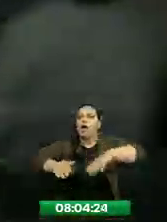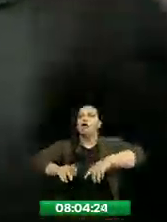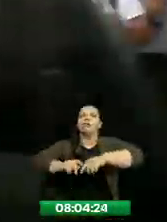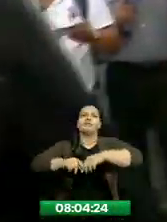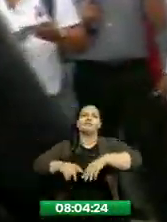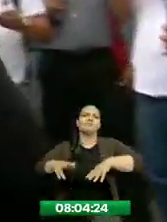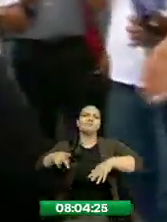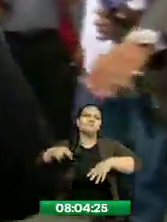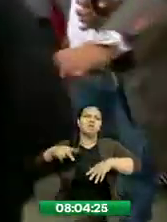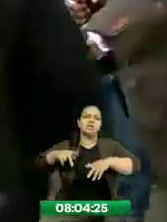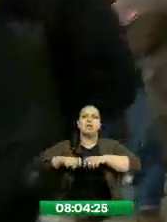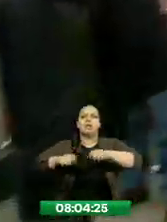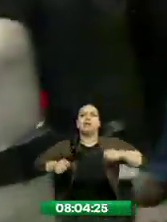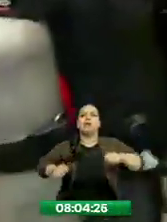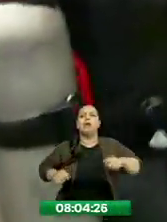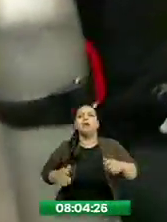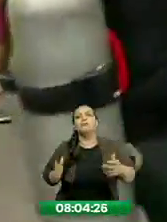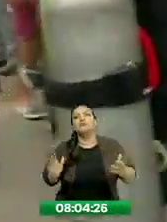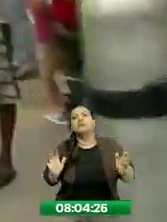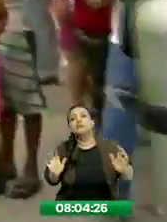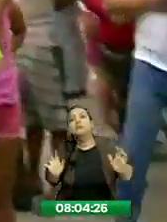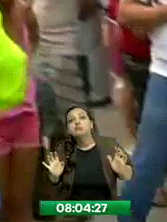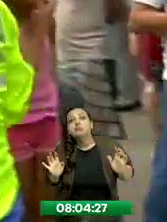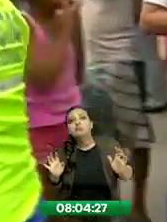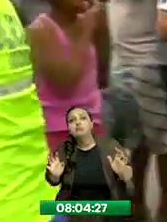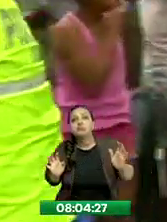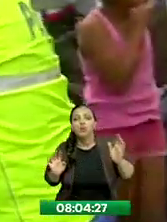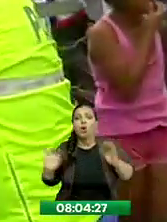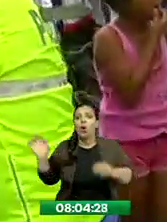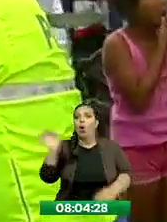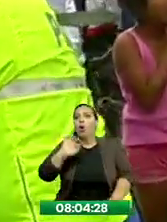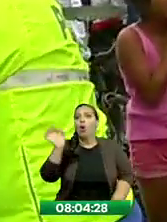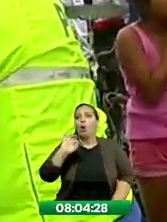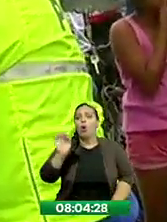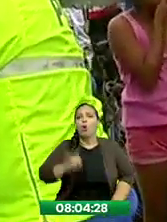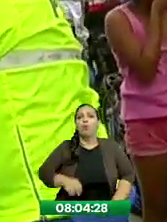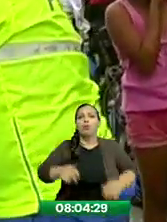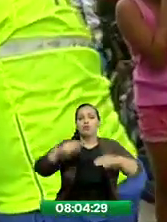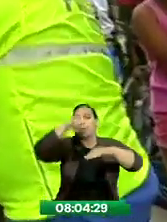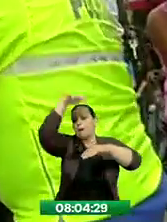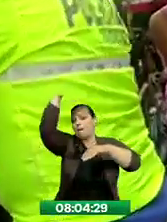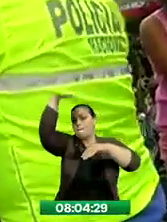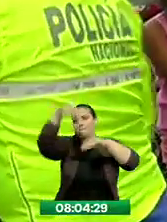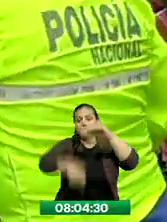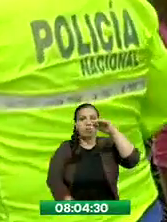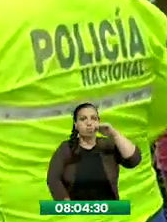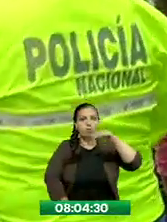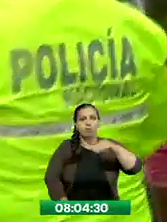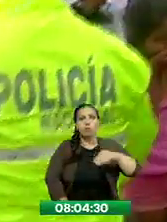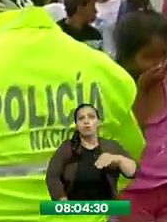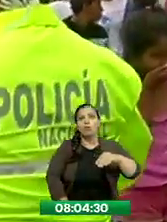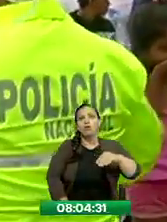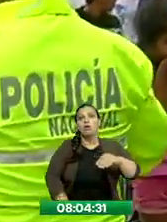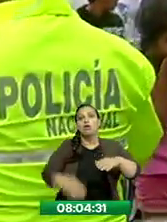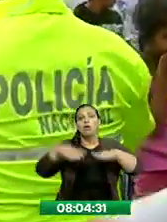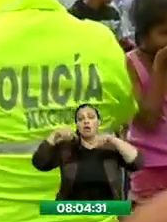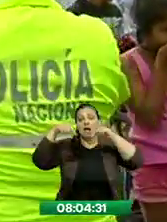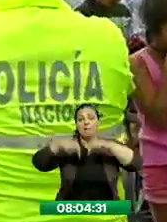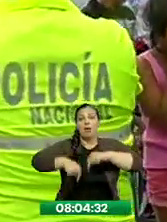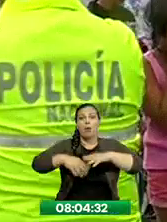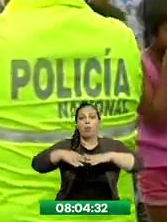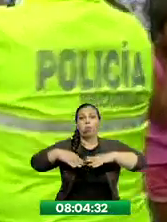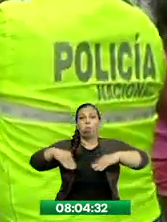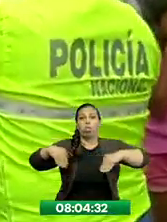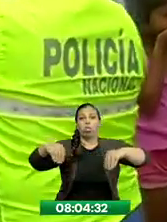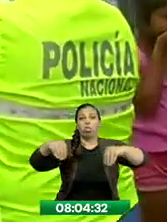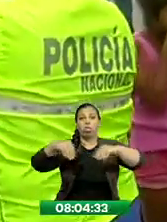instancia. Pero de pronto hay personas que dicen que pudo haberse quedado atrapado en el lodo cenagoso de ese sector. Recordemos,